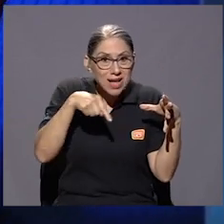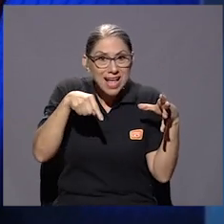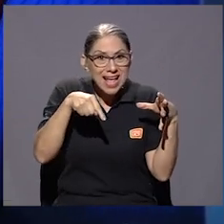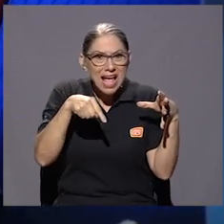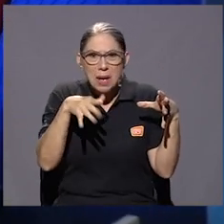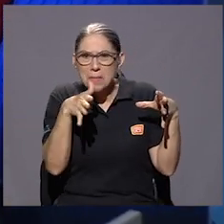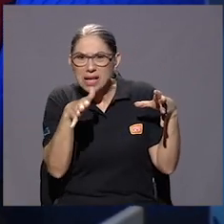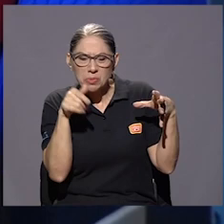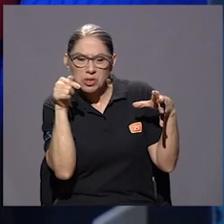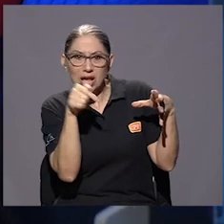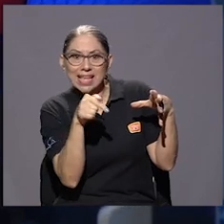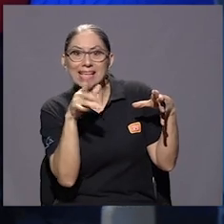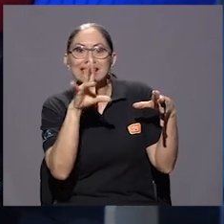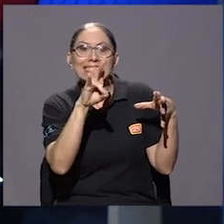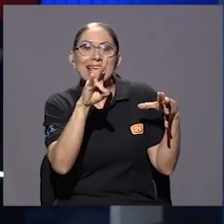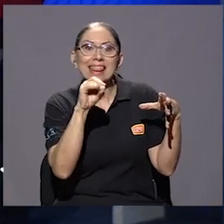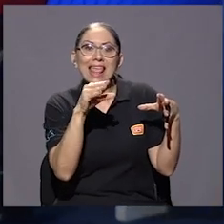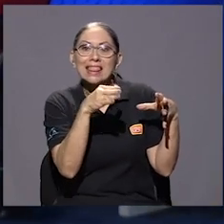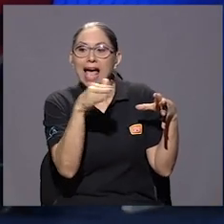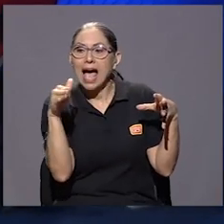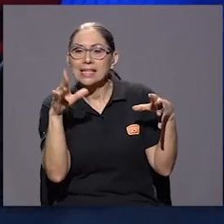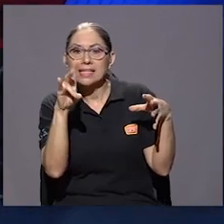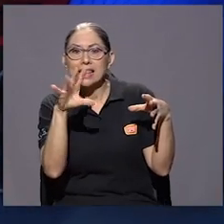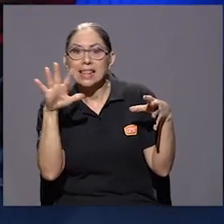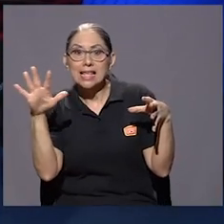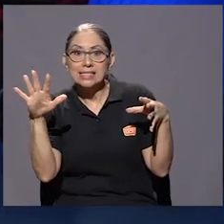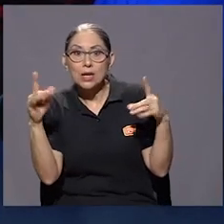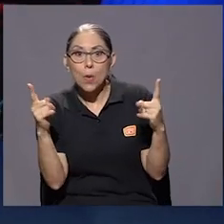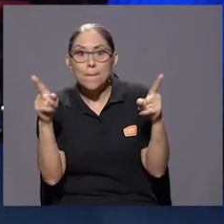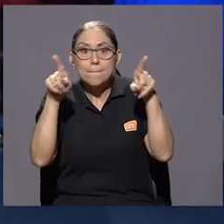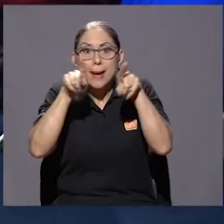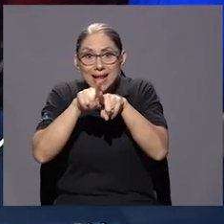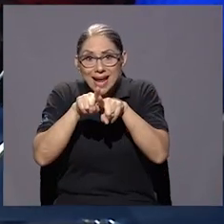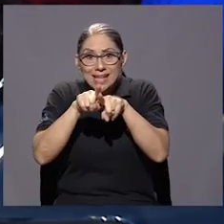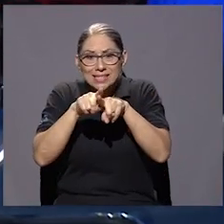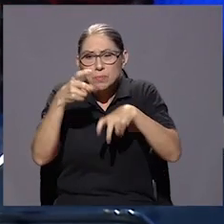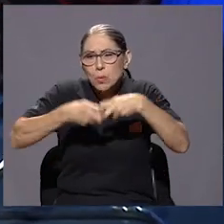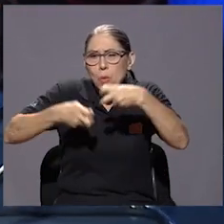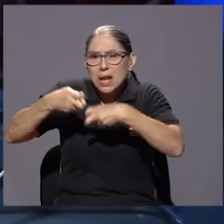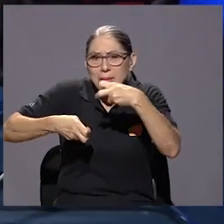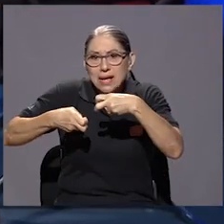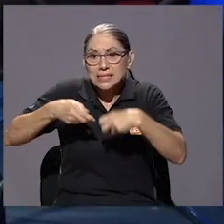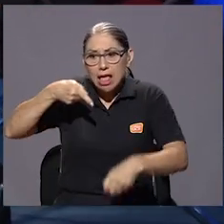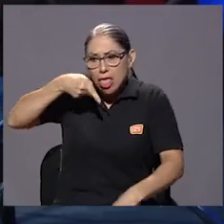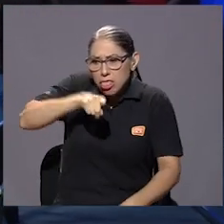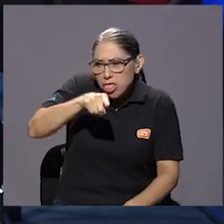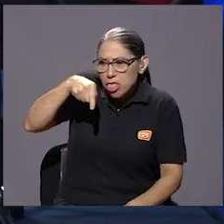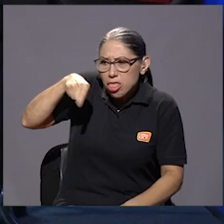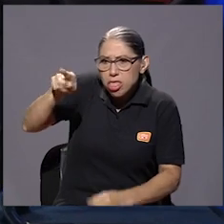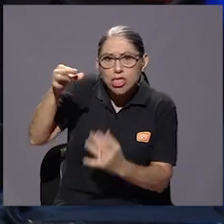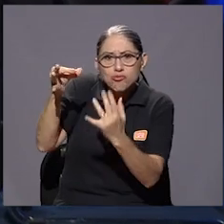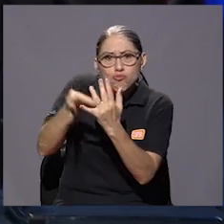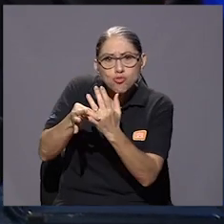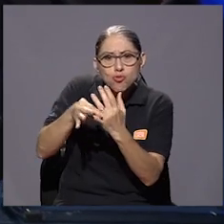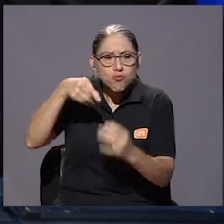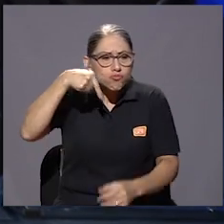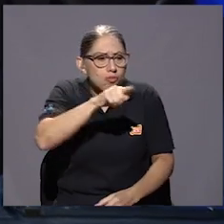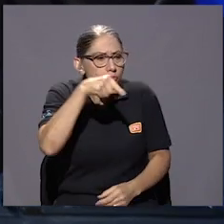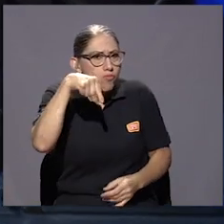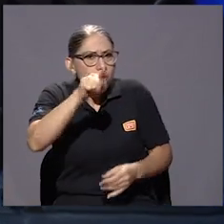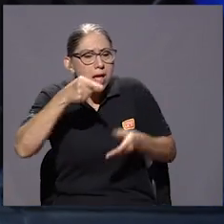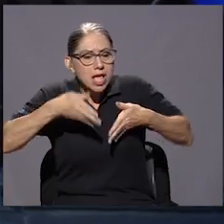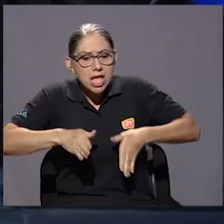a 75 parejas tienen problemas y conflictos de agresión hacia el cónyuge, agresión hacia los hijos,